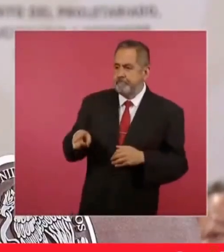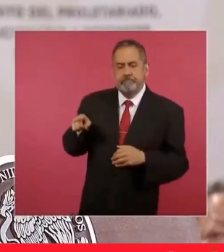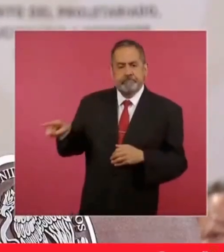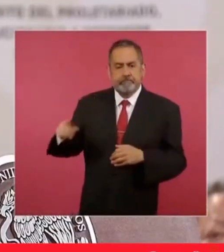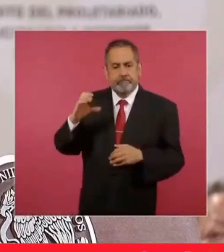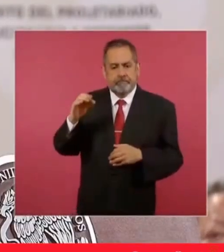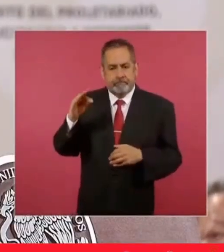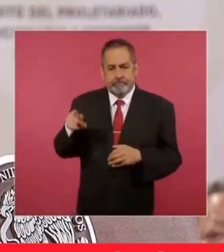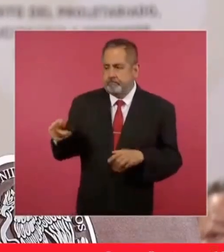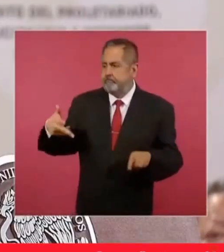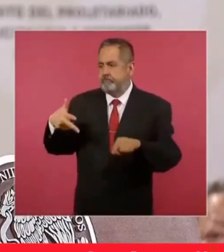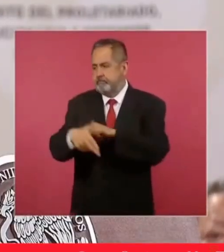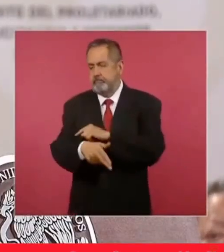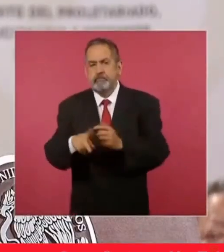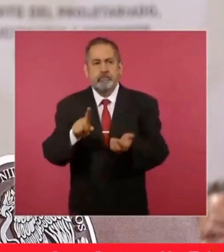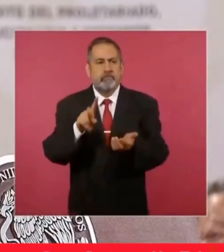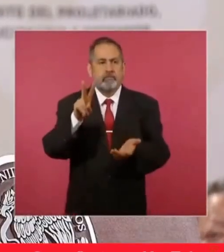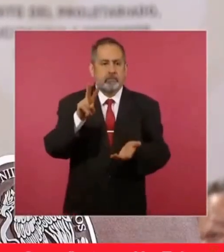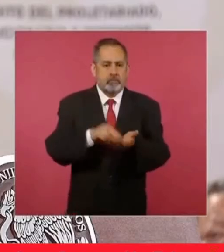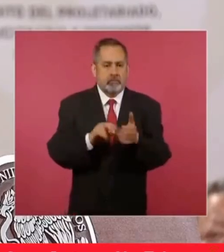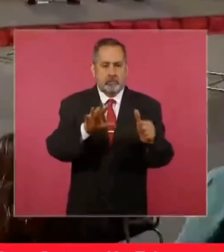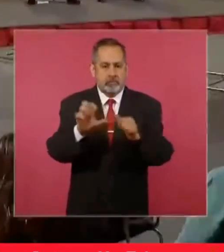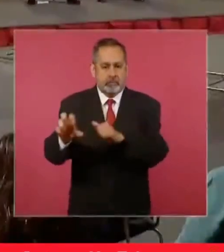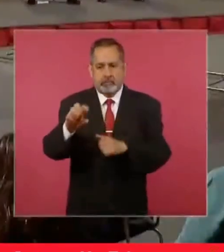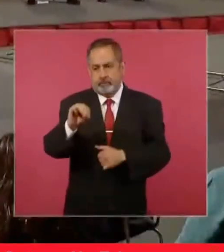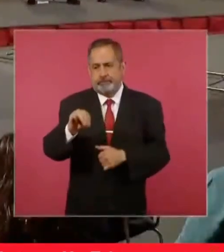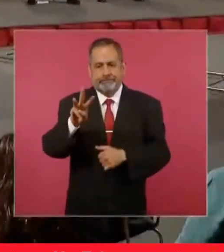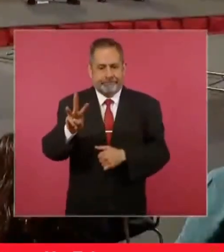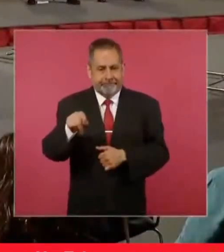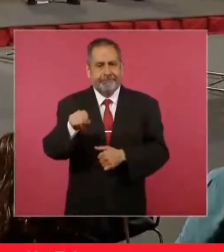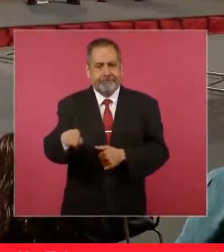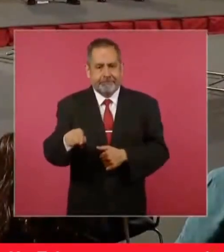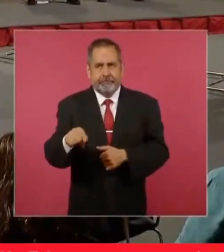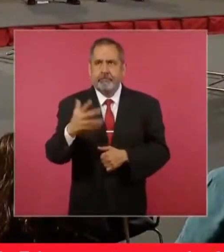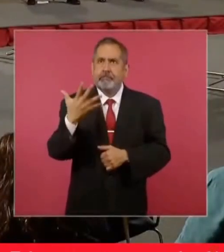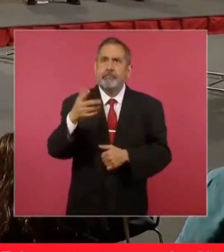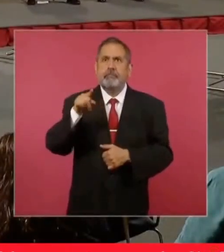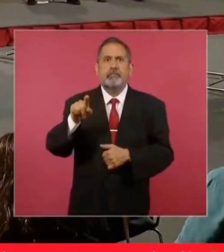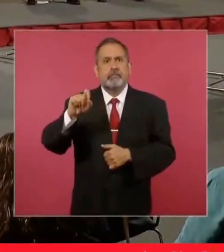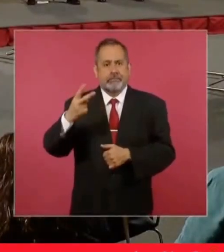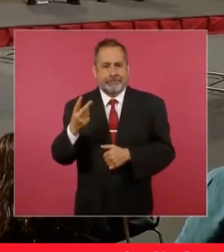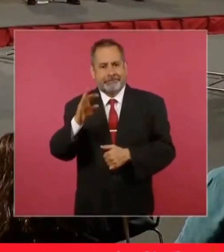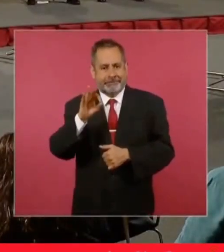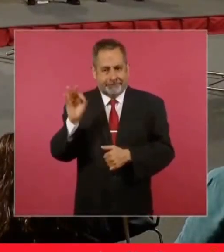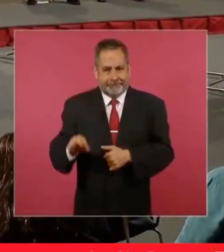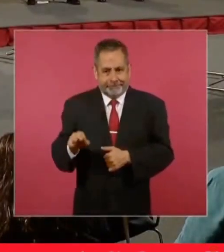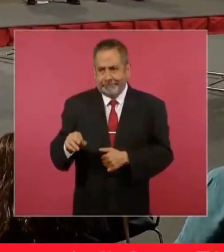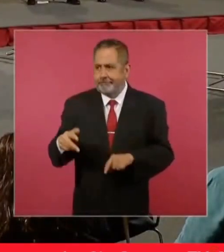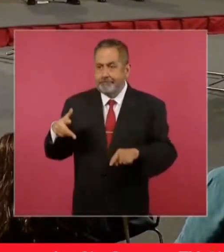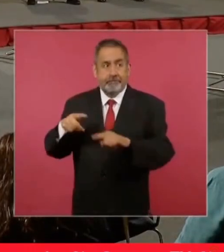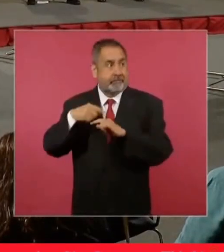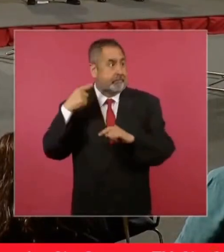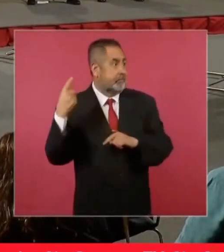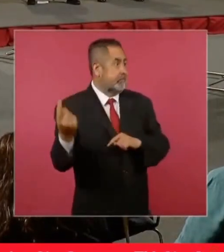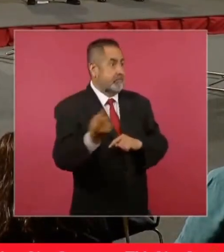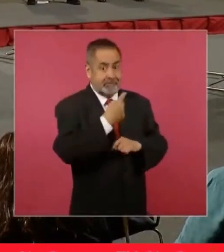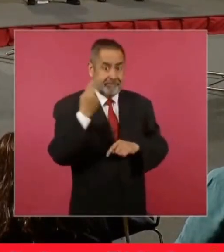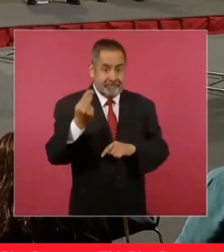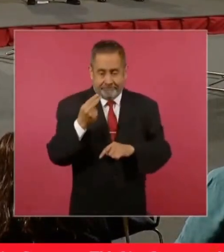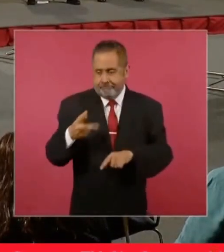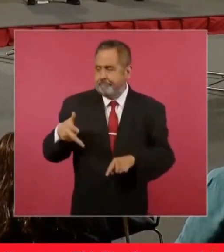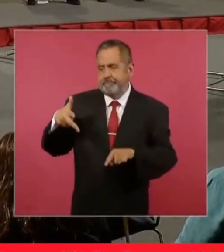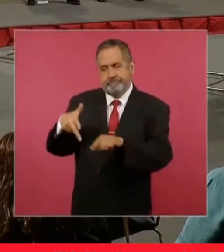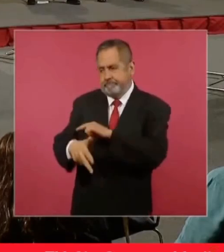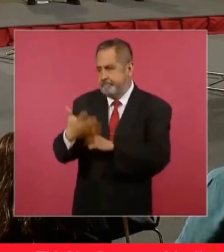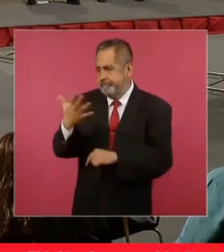corte de 2,610 megawatts, es decir, el 5,23% de la demanda máxima de ese